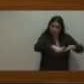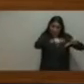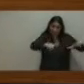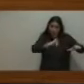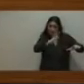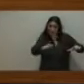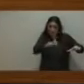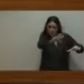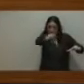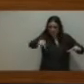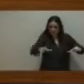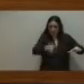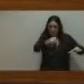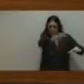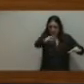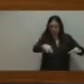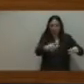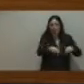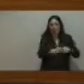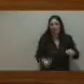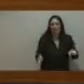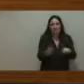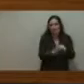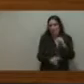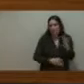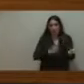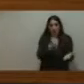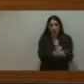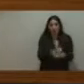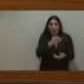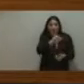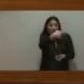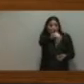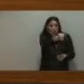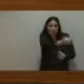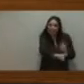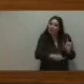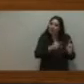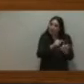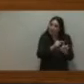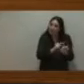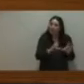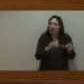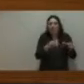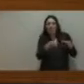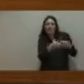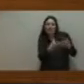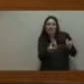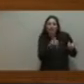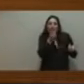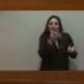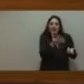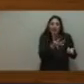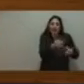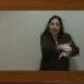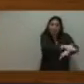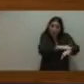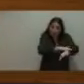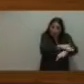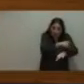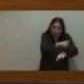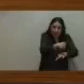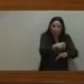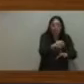un parche más, porque lo que ustedes pretenden, el Partido Socialista y este Gobierno, es llevar